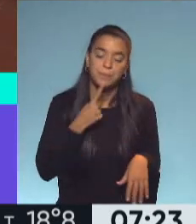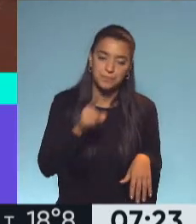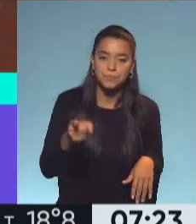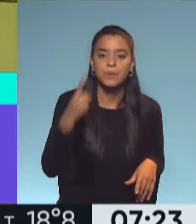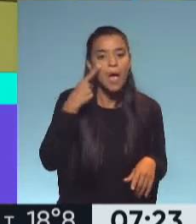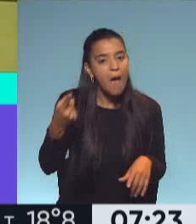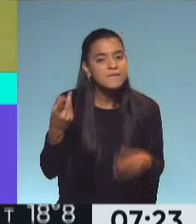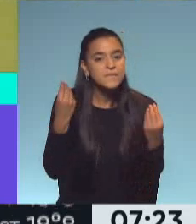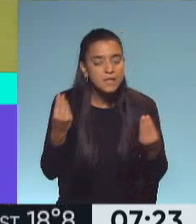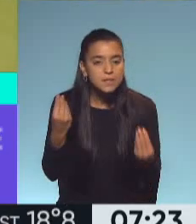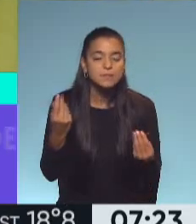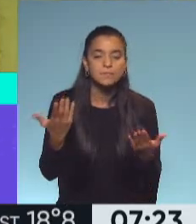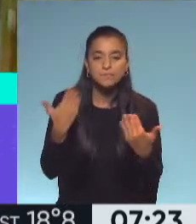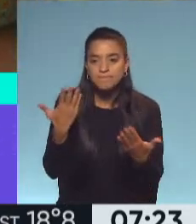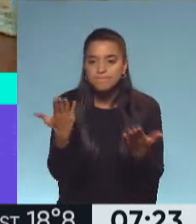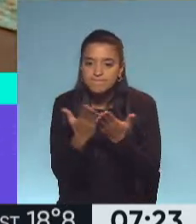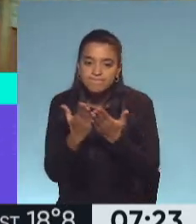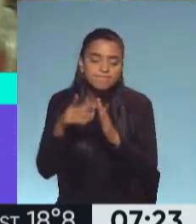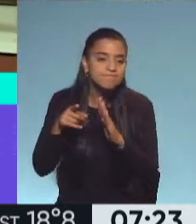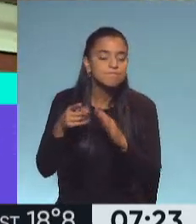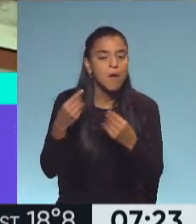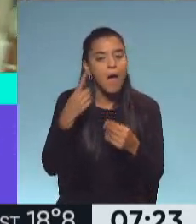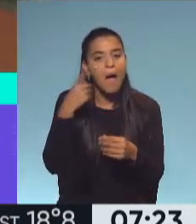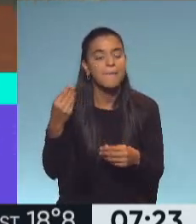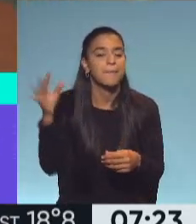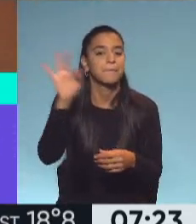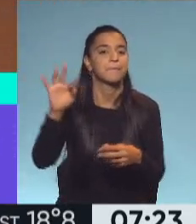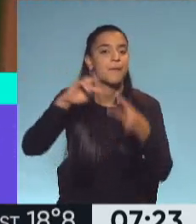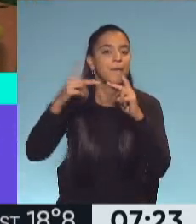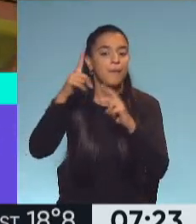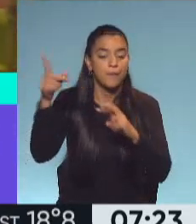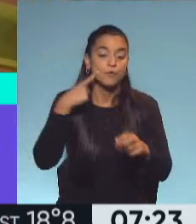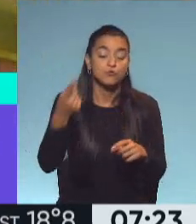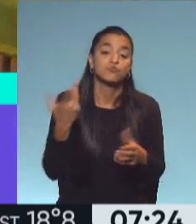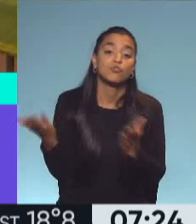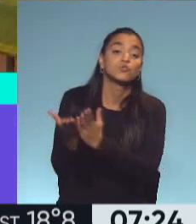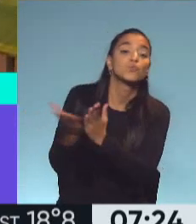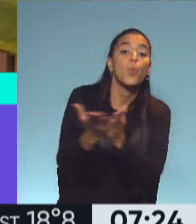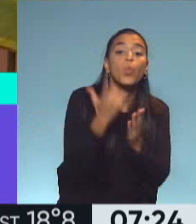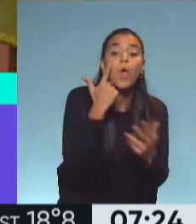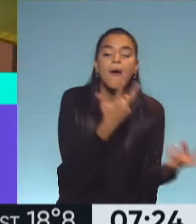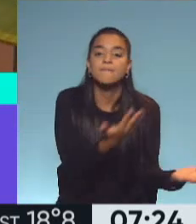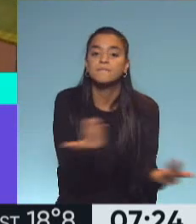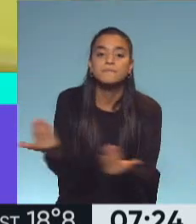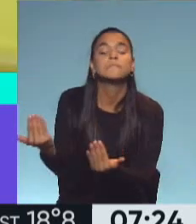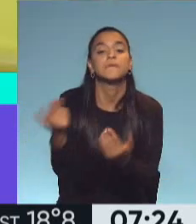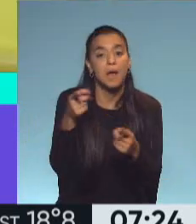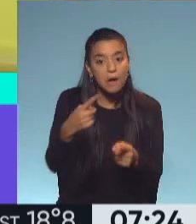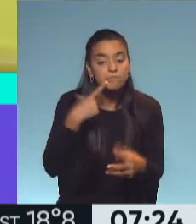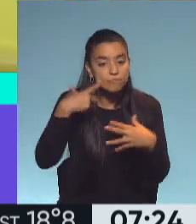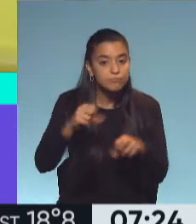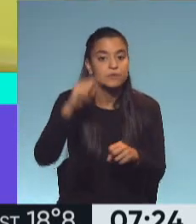estudiar la probabilidad de que aparezcan variantes de preocupación. Hicimos un estudio poblacional, encontramos eso que está diciendo usted,